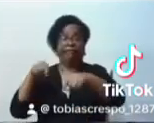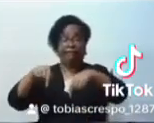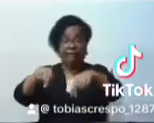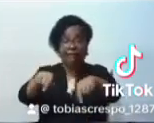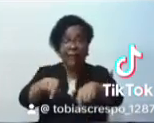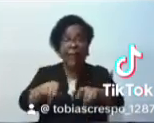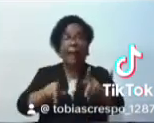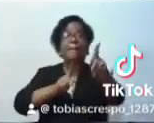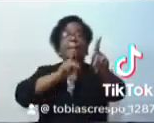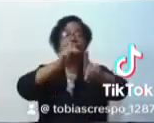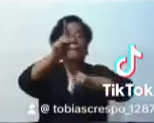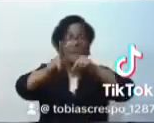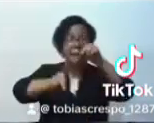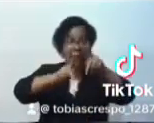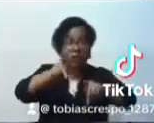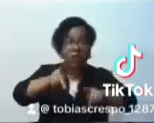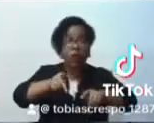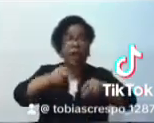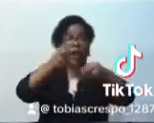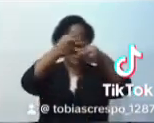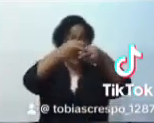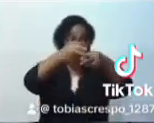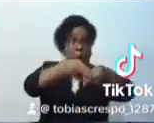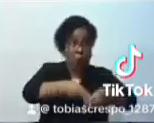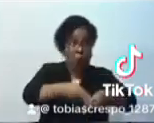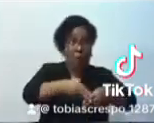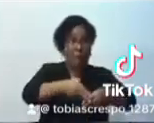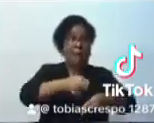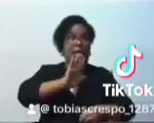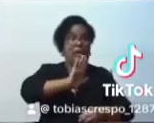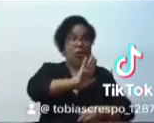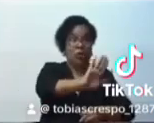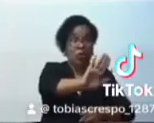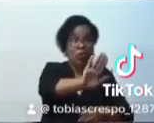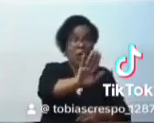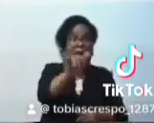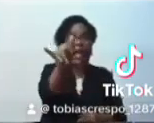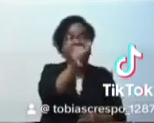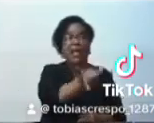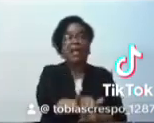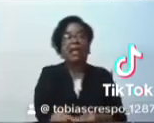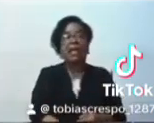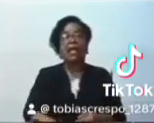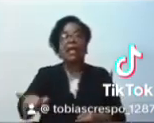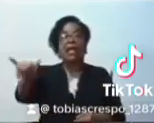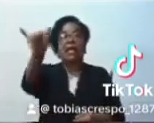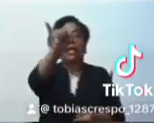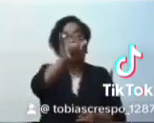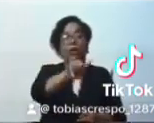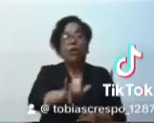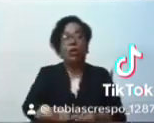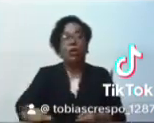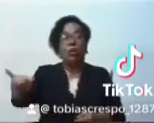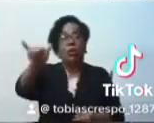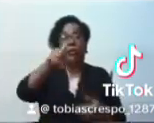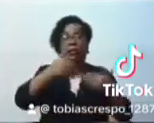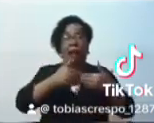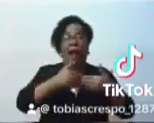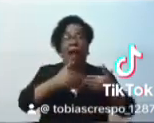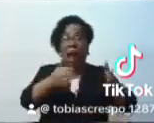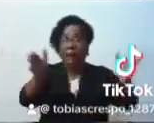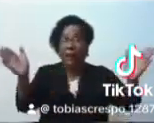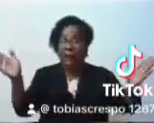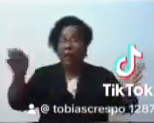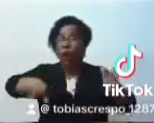el mismo dueño. Aquí no se le está dando la apertura y la transparencia para que todos coman.